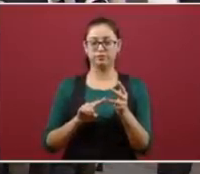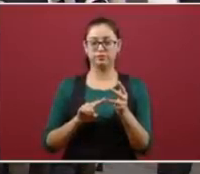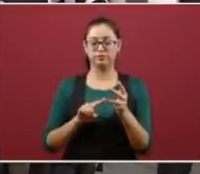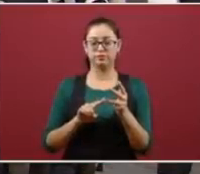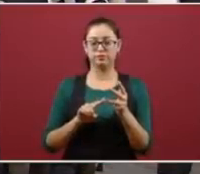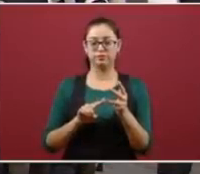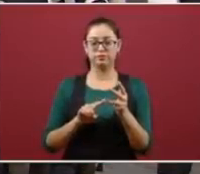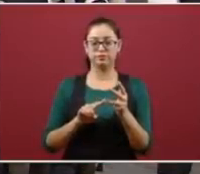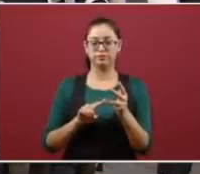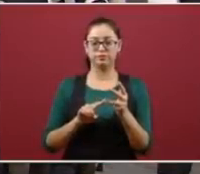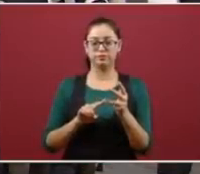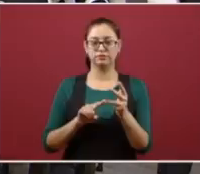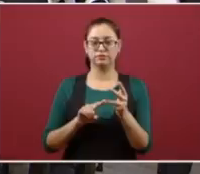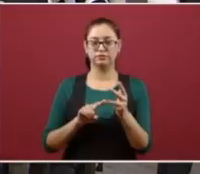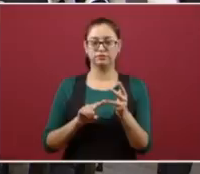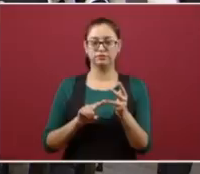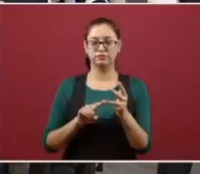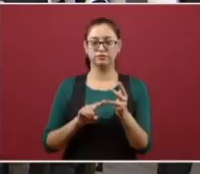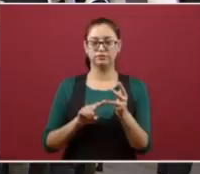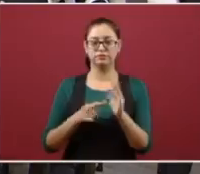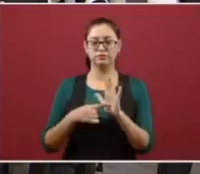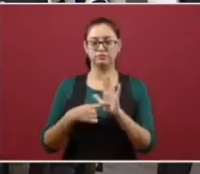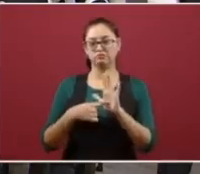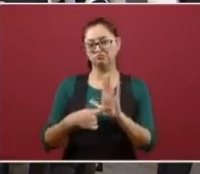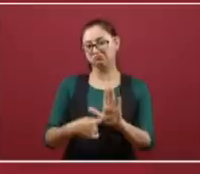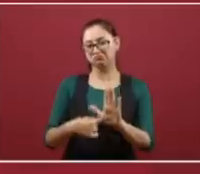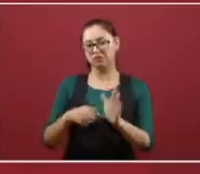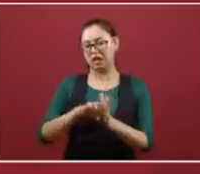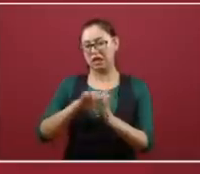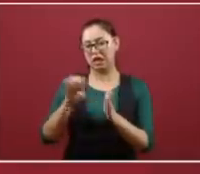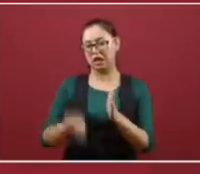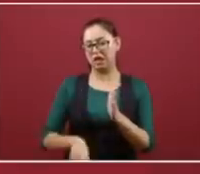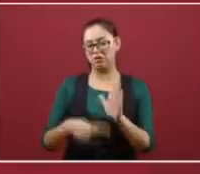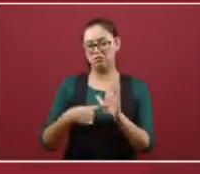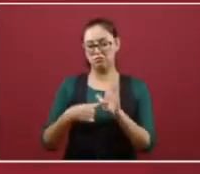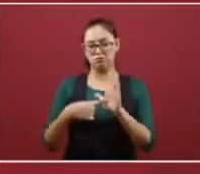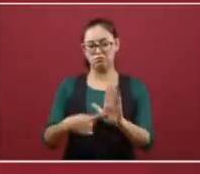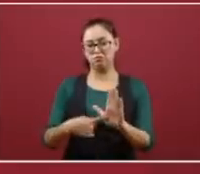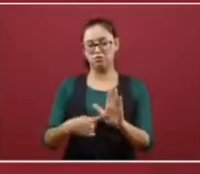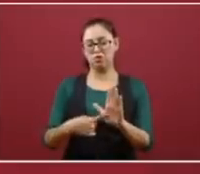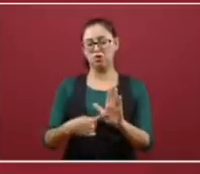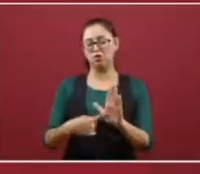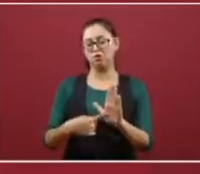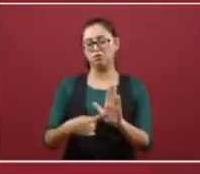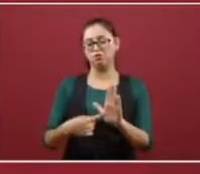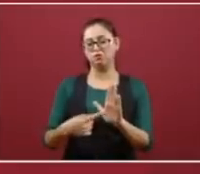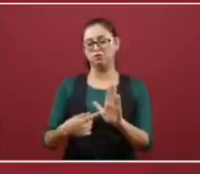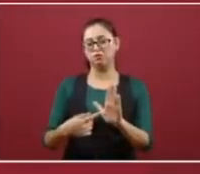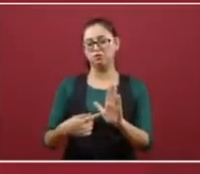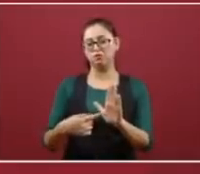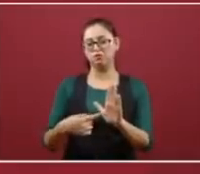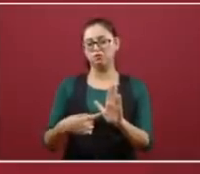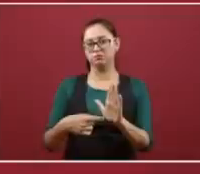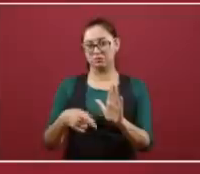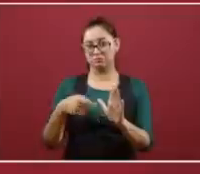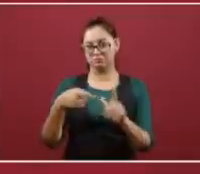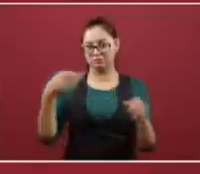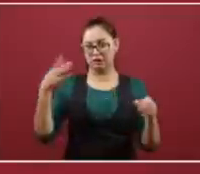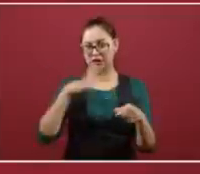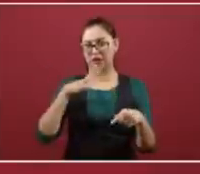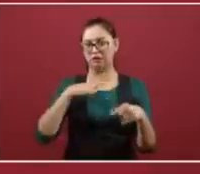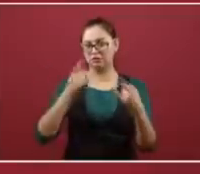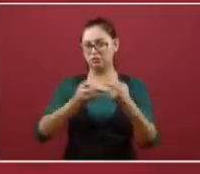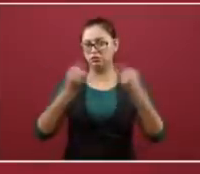un ejemplo con un hecho específico concreto